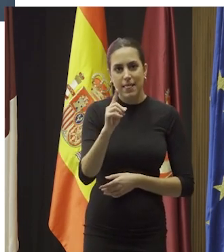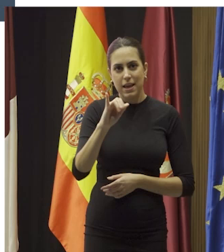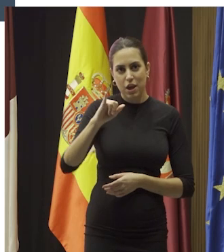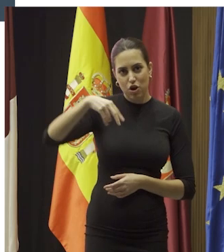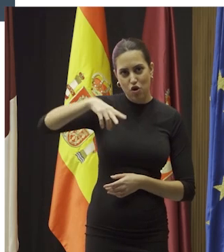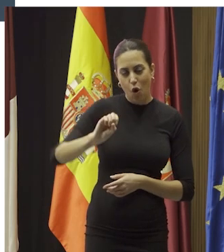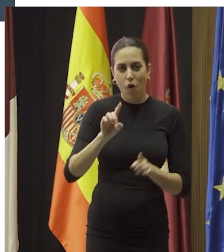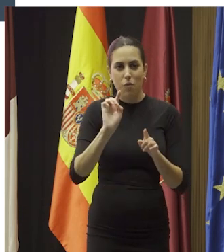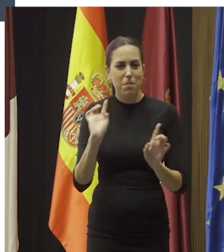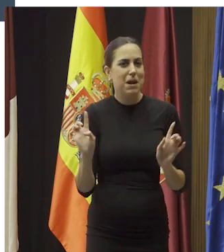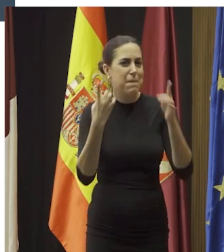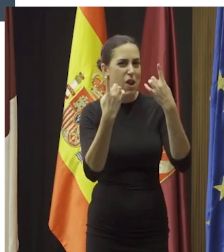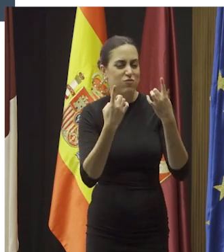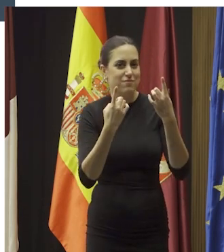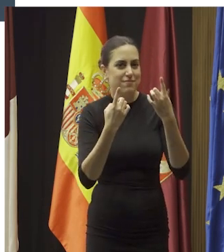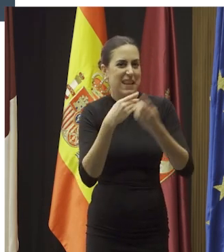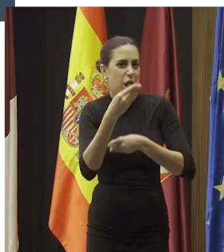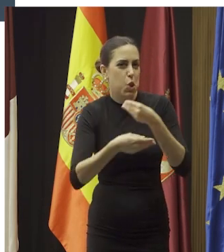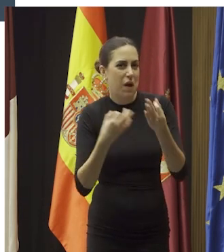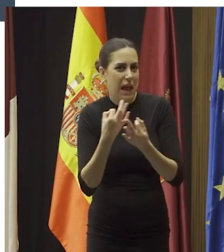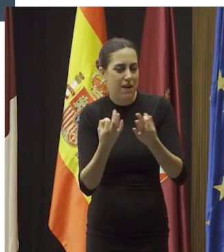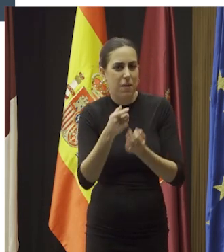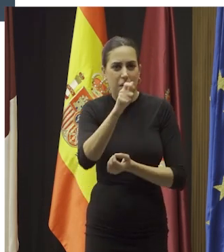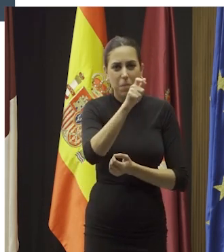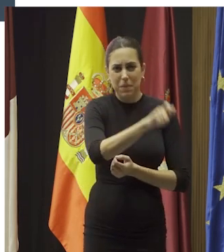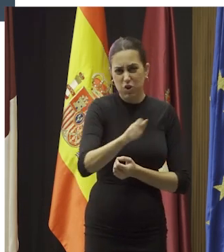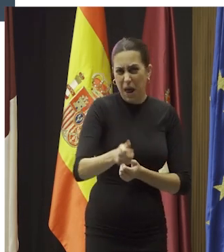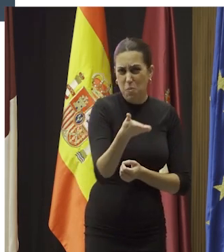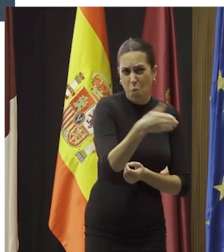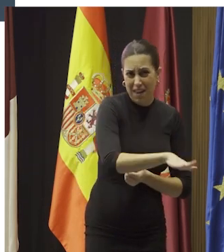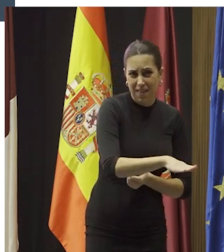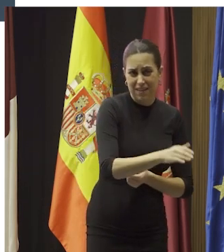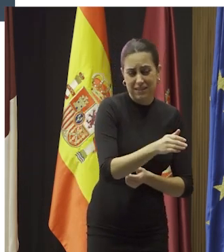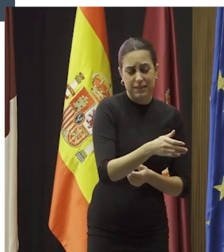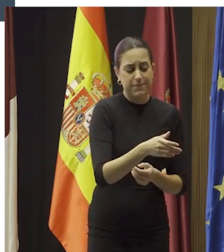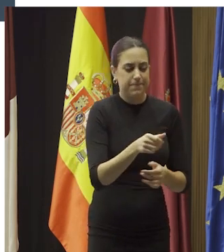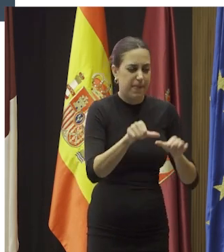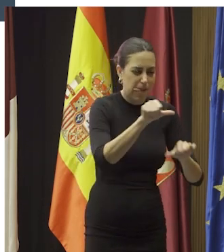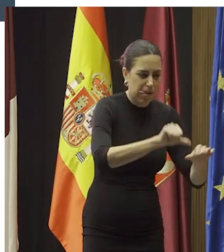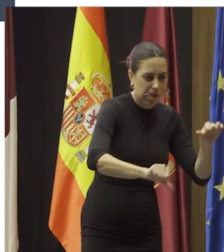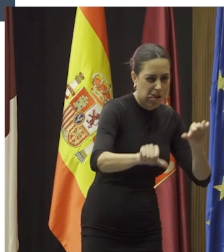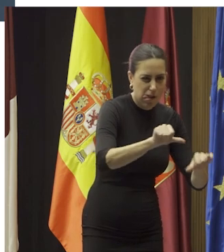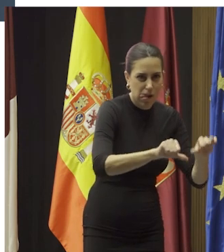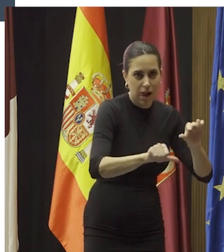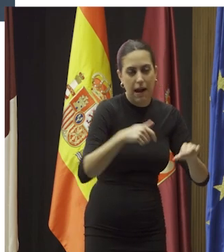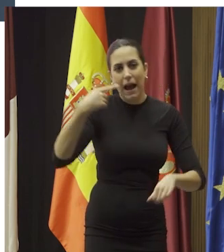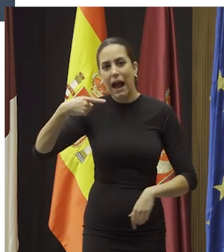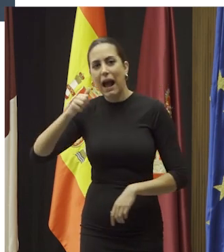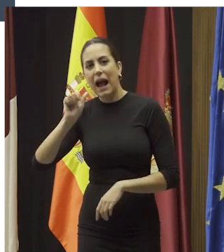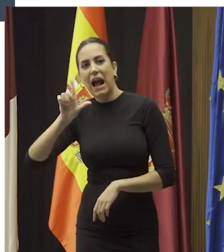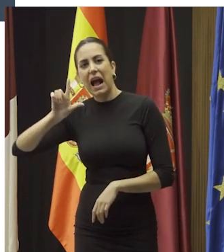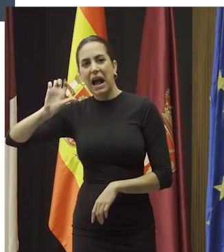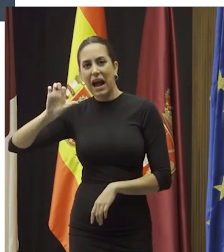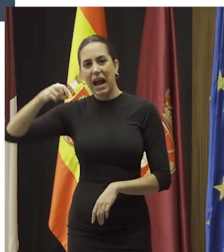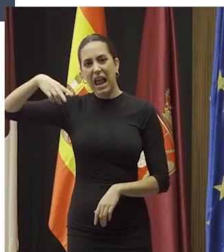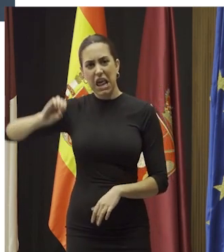siquiera, y es él mismo practicar la disección de los cadáveres. Galeno no se manchaba las manos, tenía a una